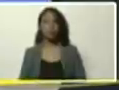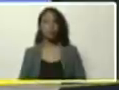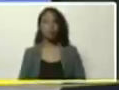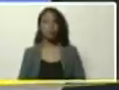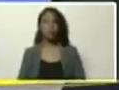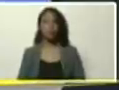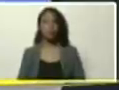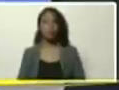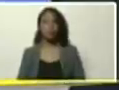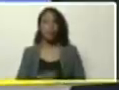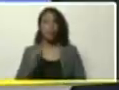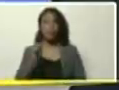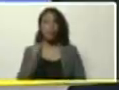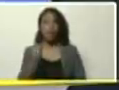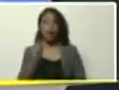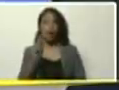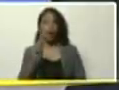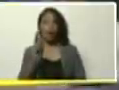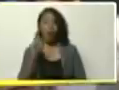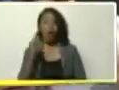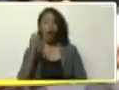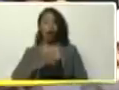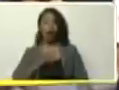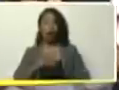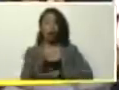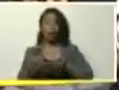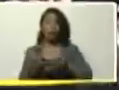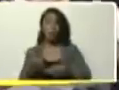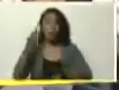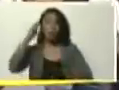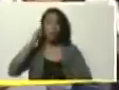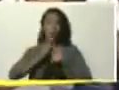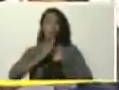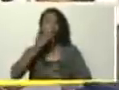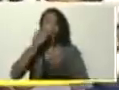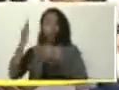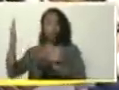A Saúl Yanes, alcalde del municipio Simón Bolívar.